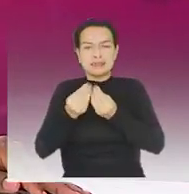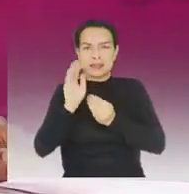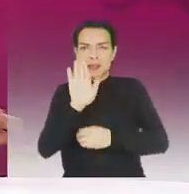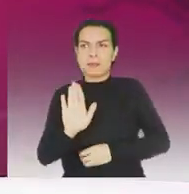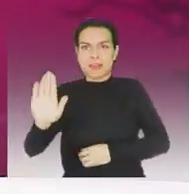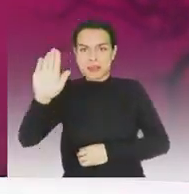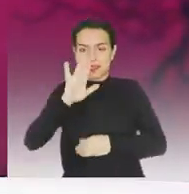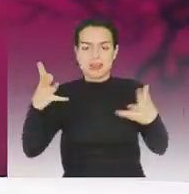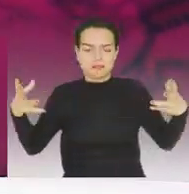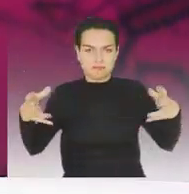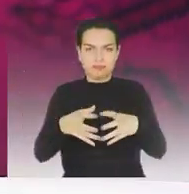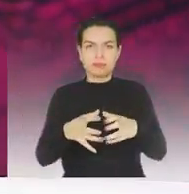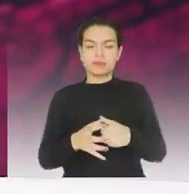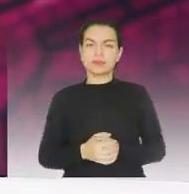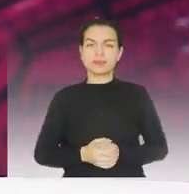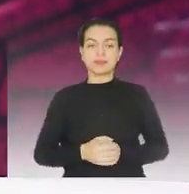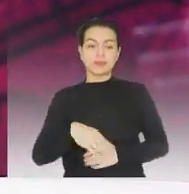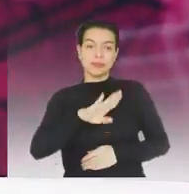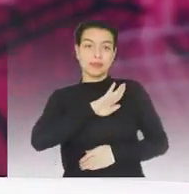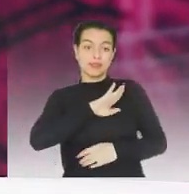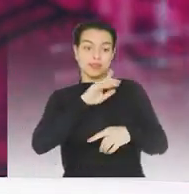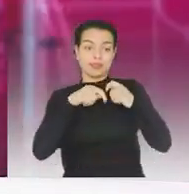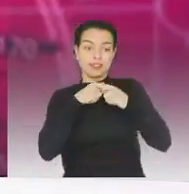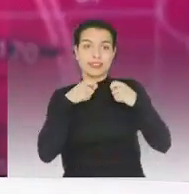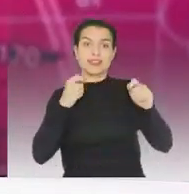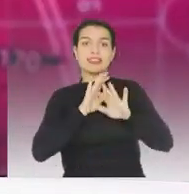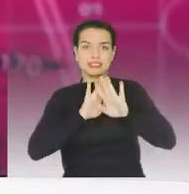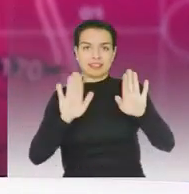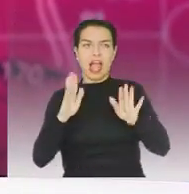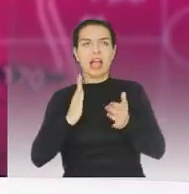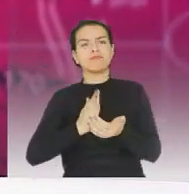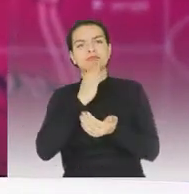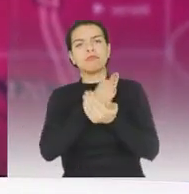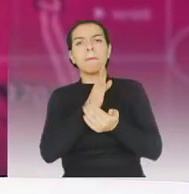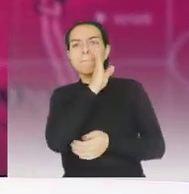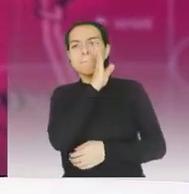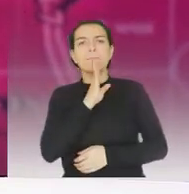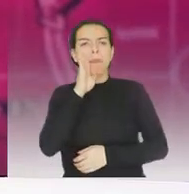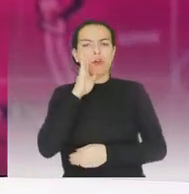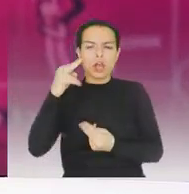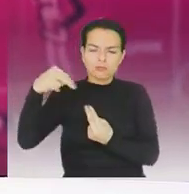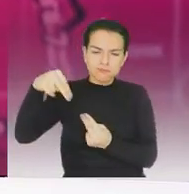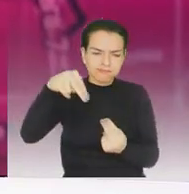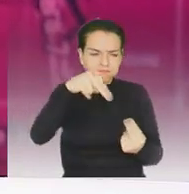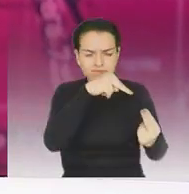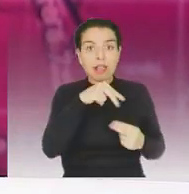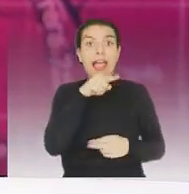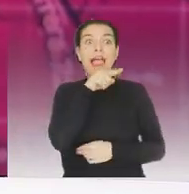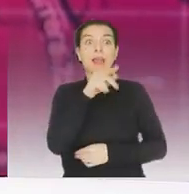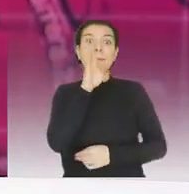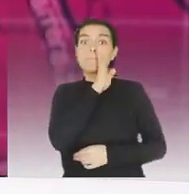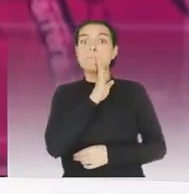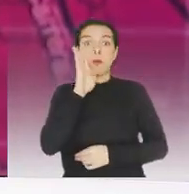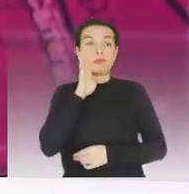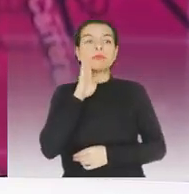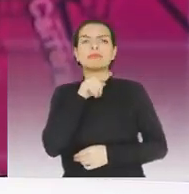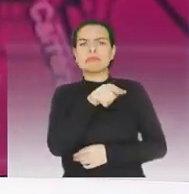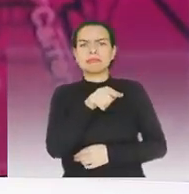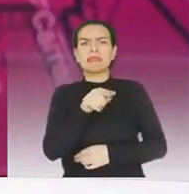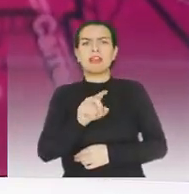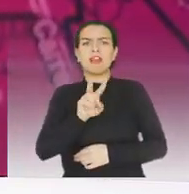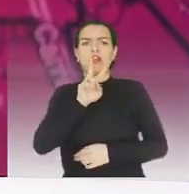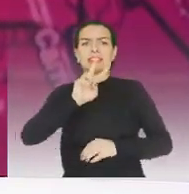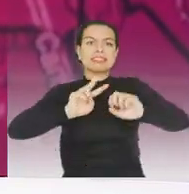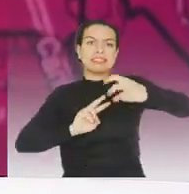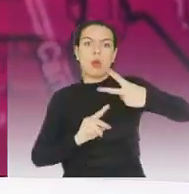La alcaldesa Mayor recorrió la localidad Bosa, la segunda con mayor número de casos positivos, con 1,696.